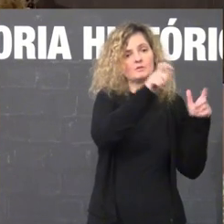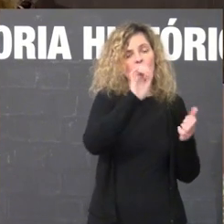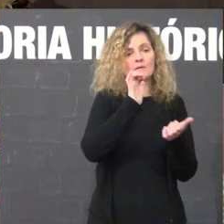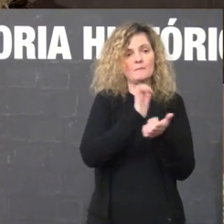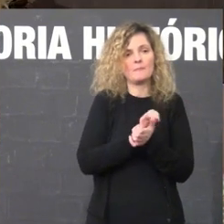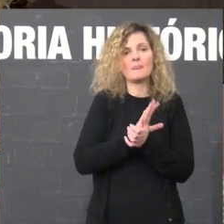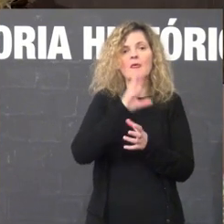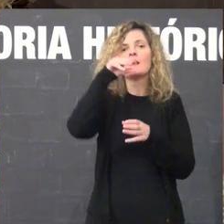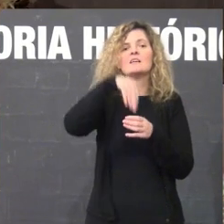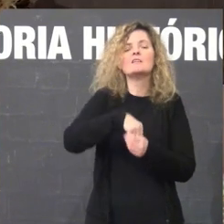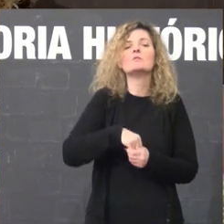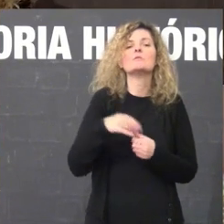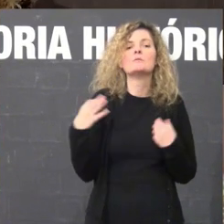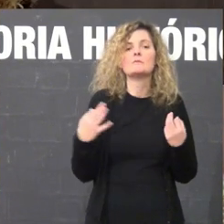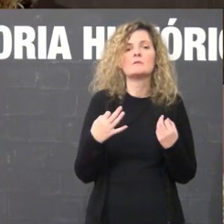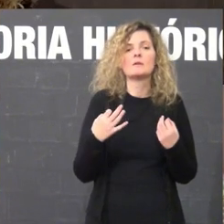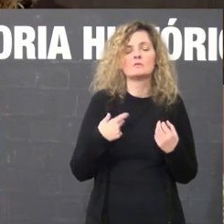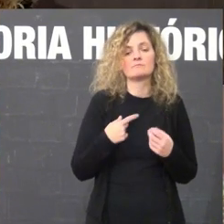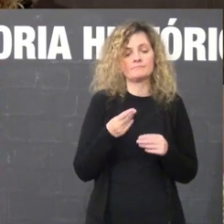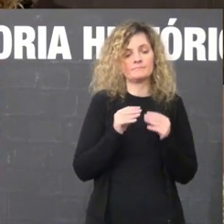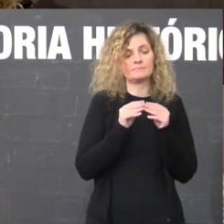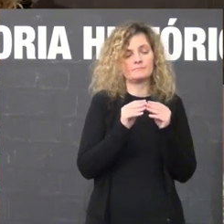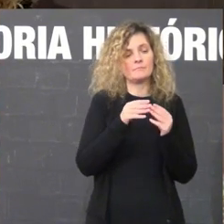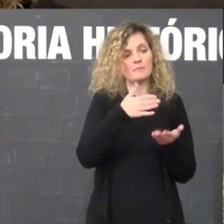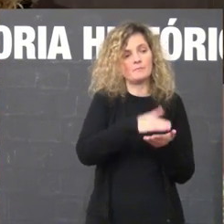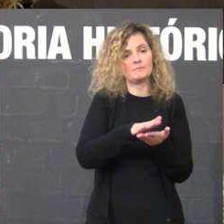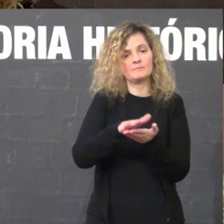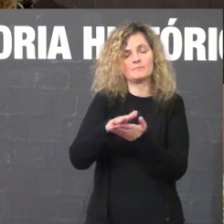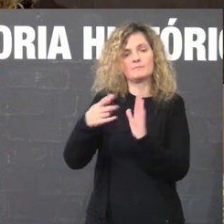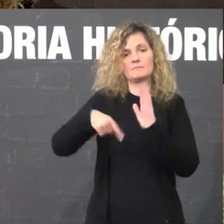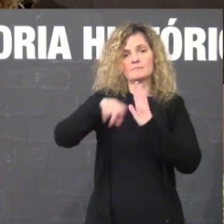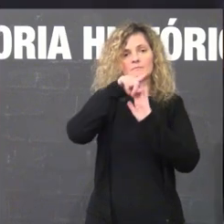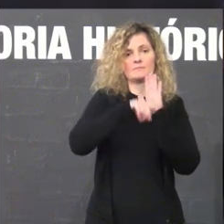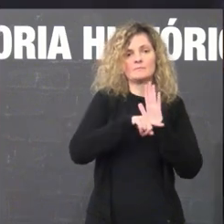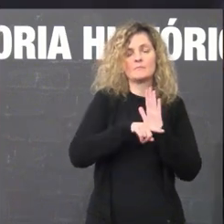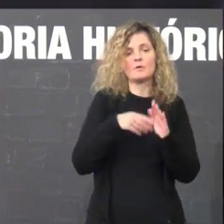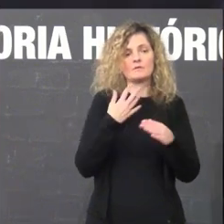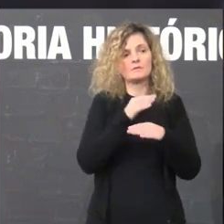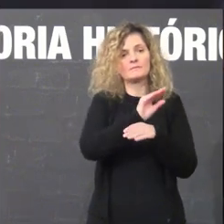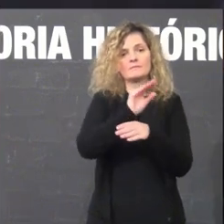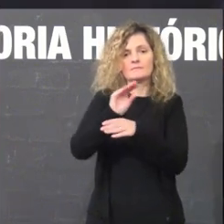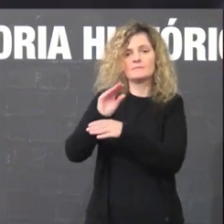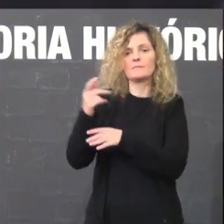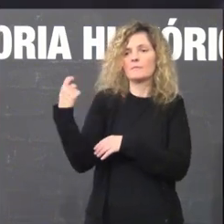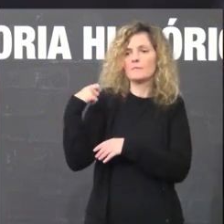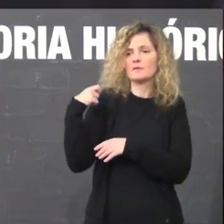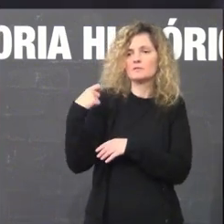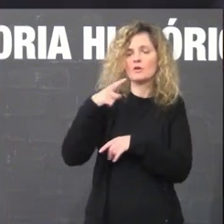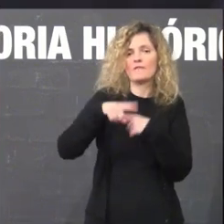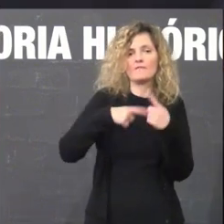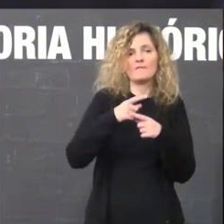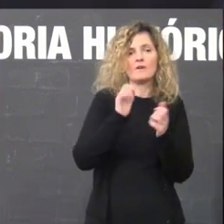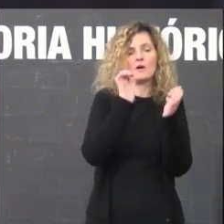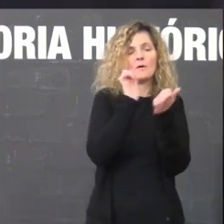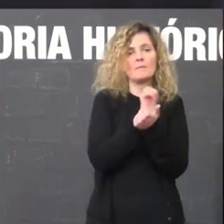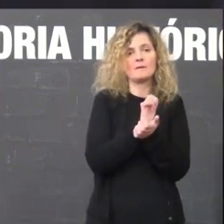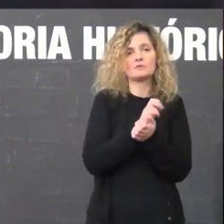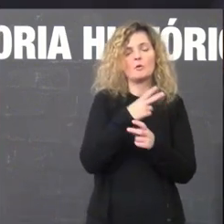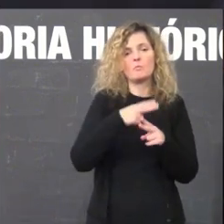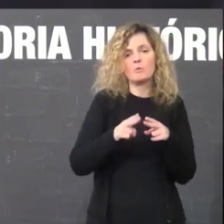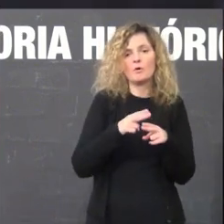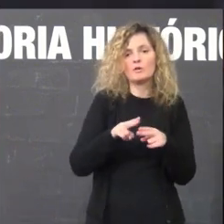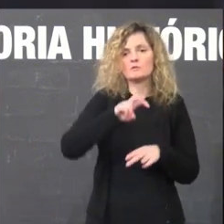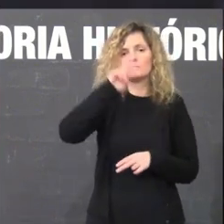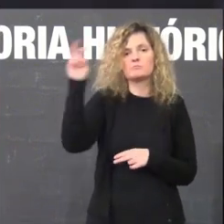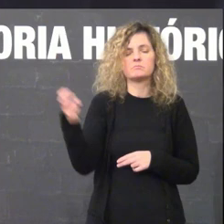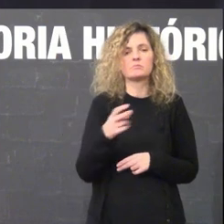incluyó inventarios de víctimas incluyó indemnizaciones y pensiones a los presos políticos y a